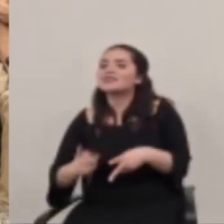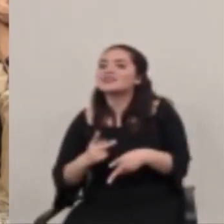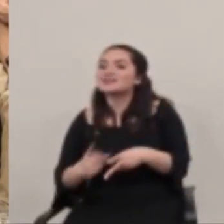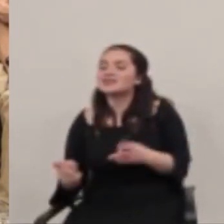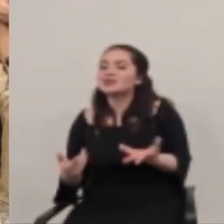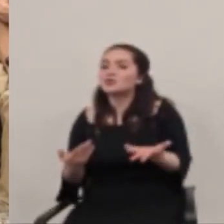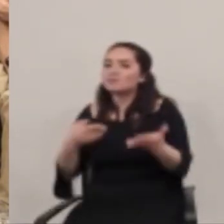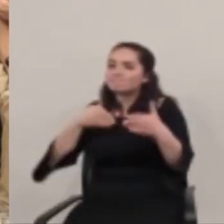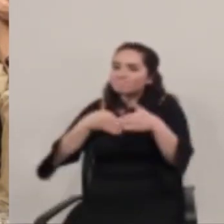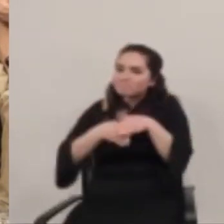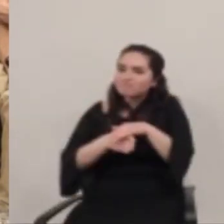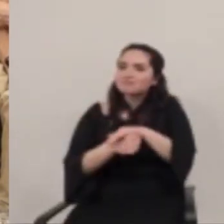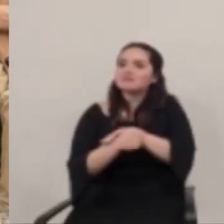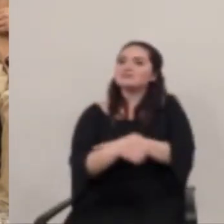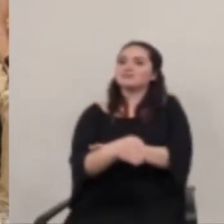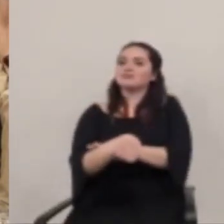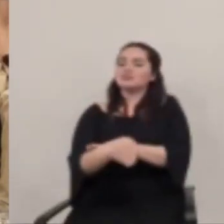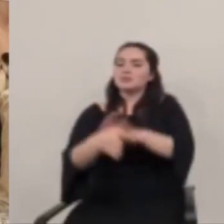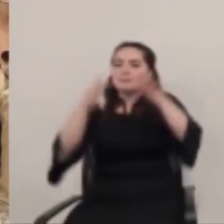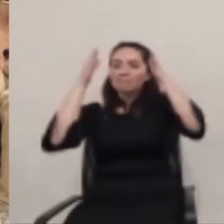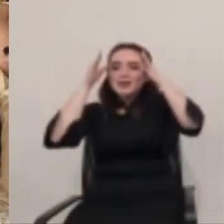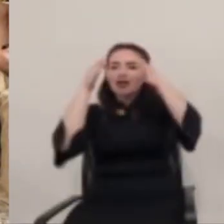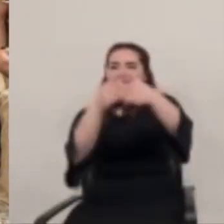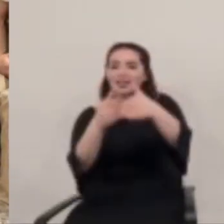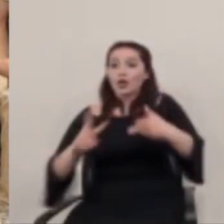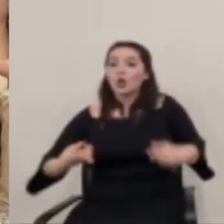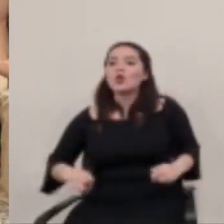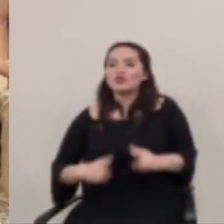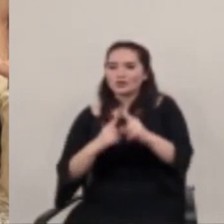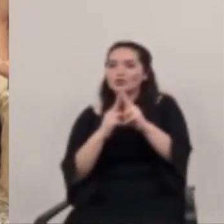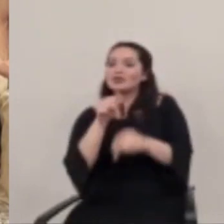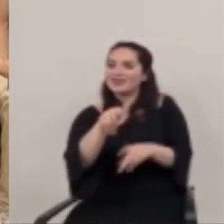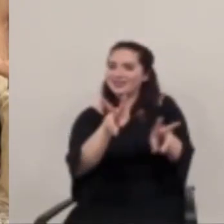llegada para de alguna manera también construir eso?